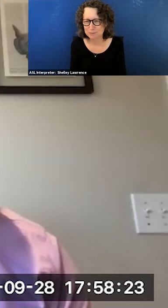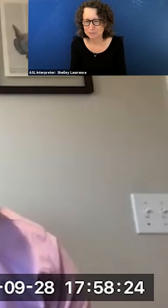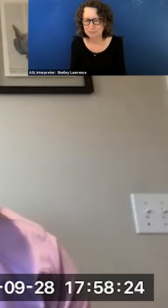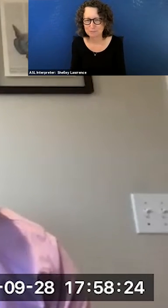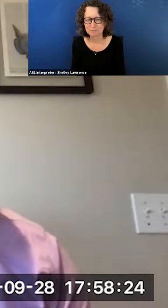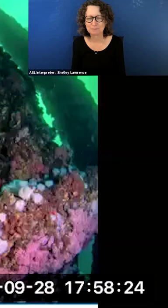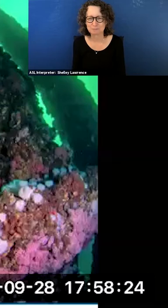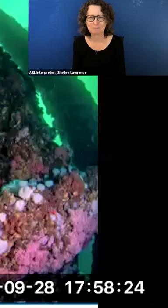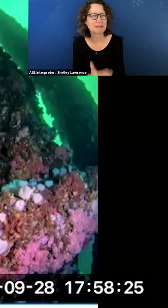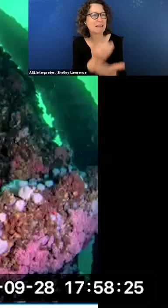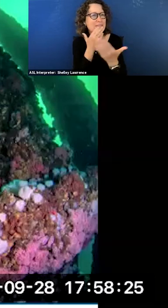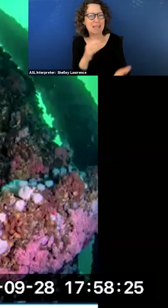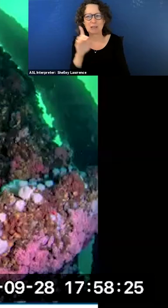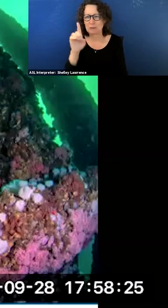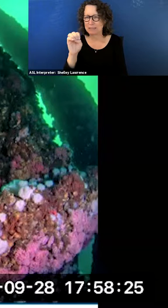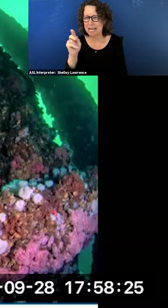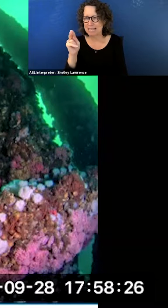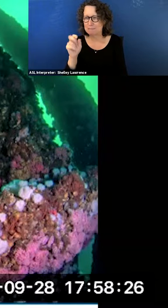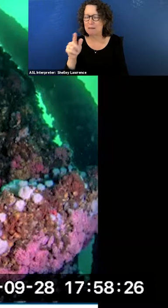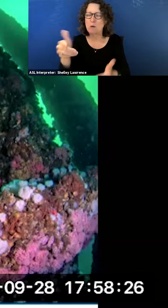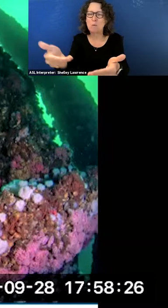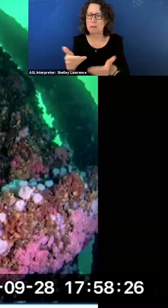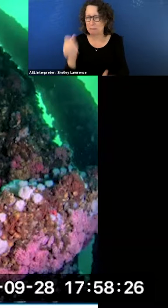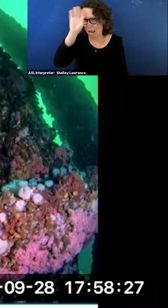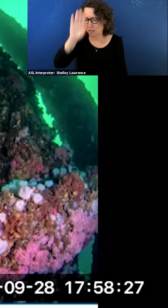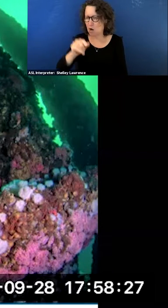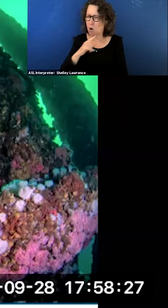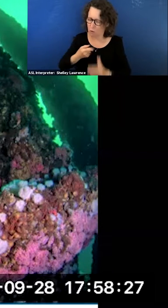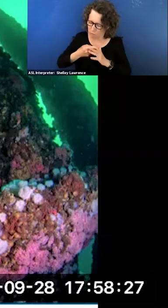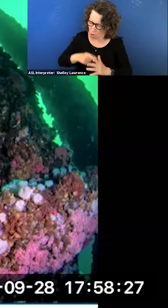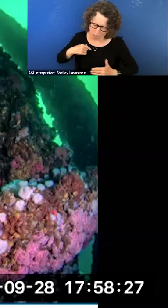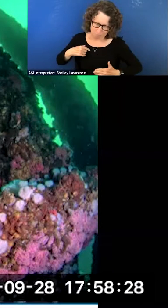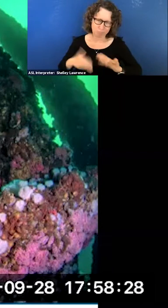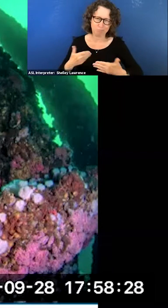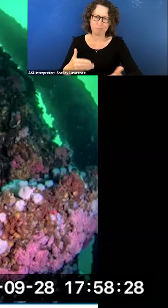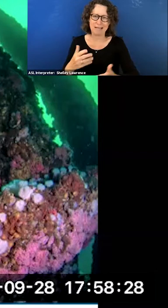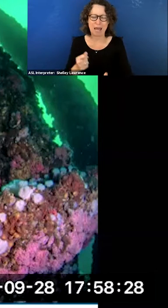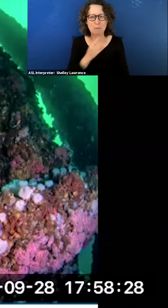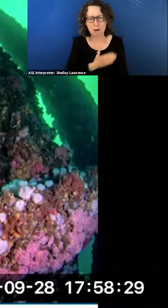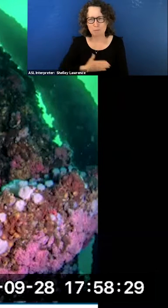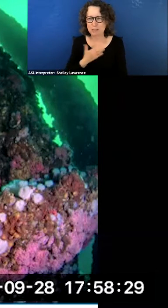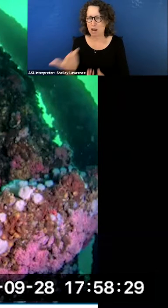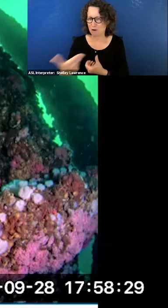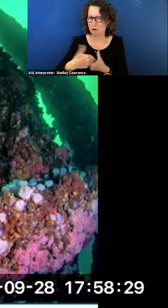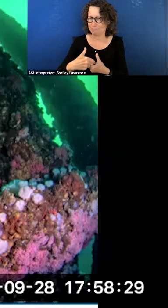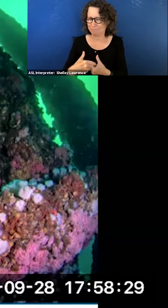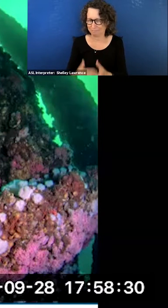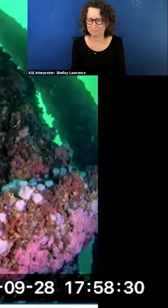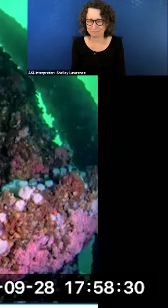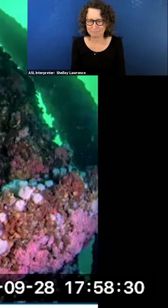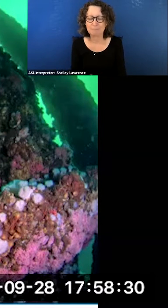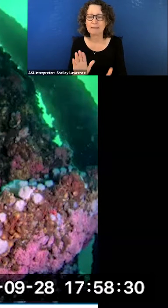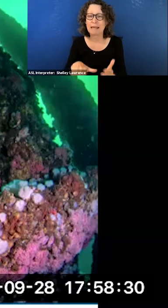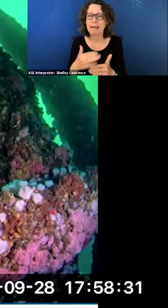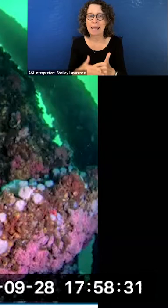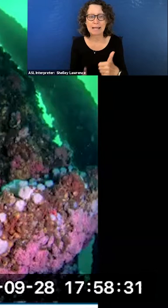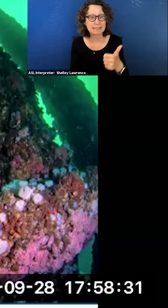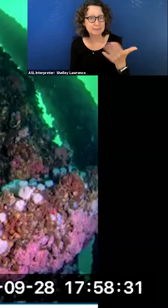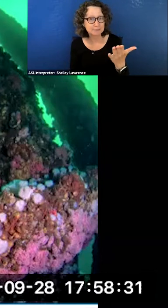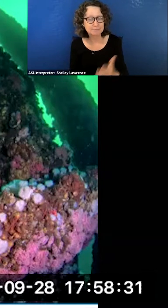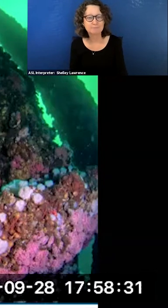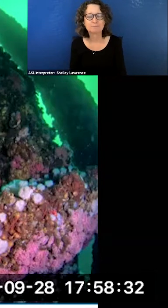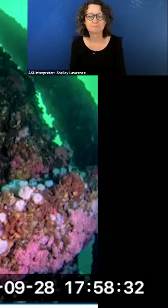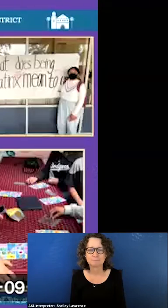Gracias. Gracias, Desmond, y bienvenido. Sé que usted tuvo que llegar corriendo y apreciamos que se encuentre con nosotros. La